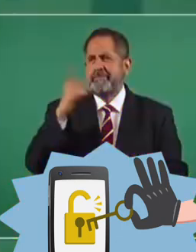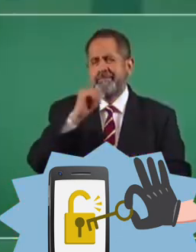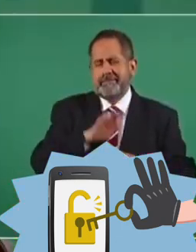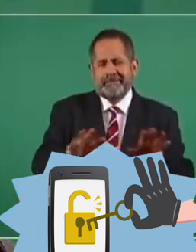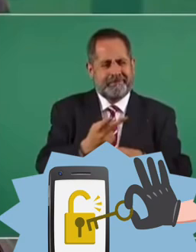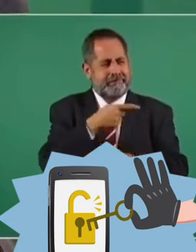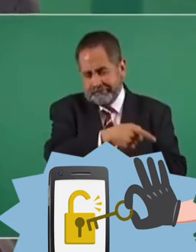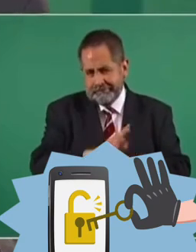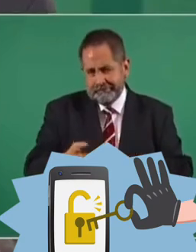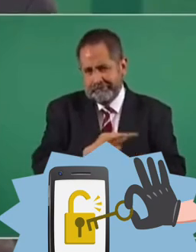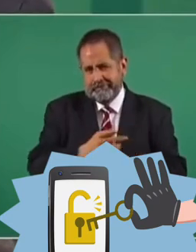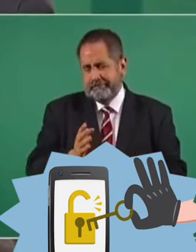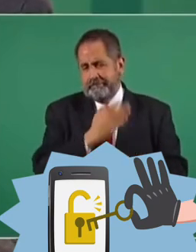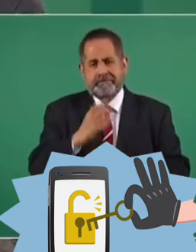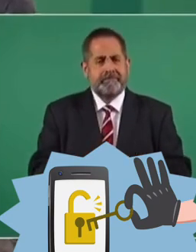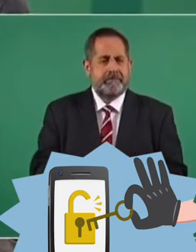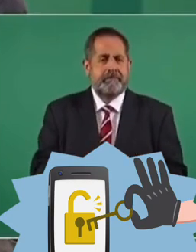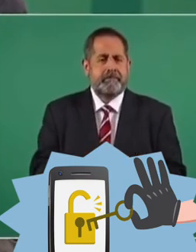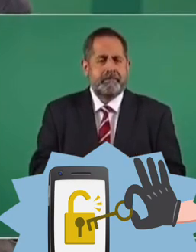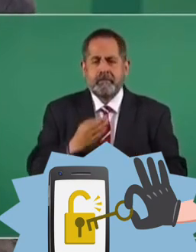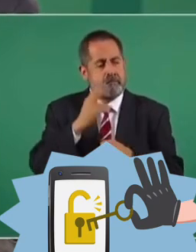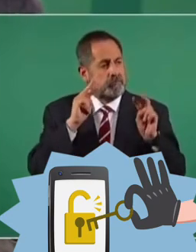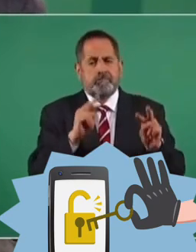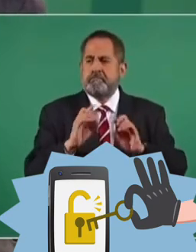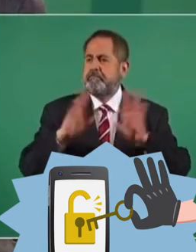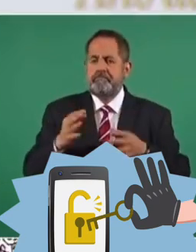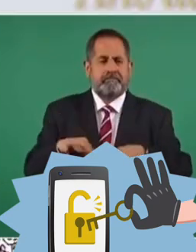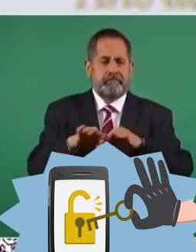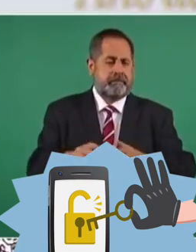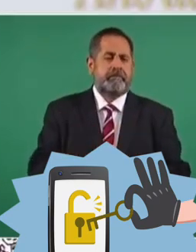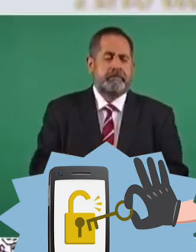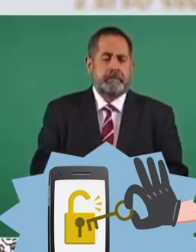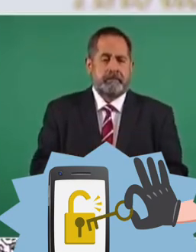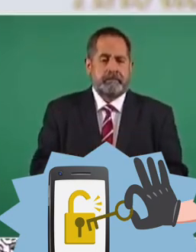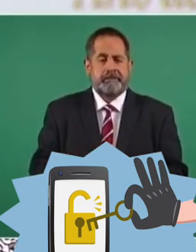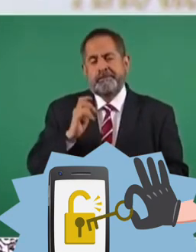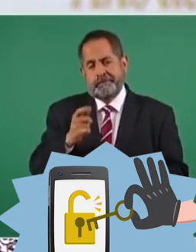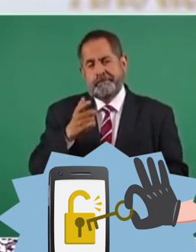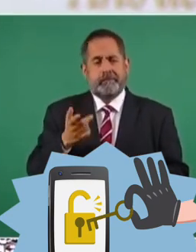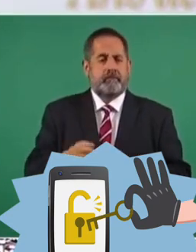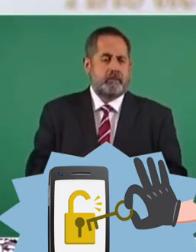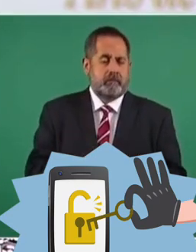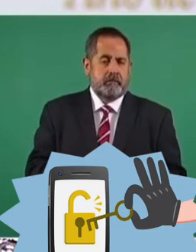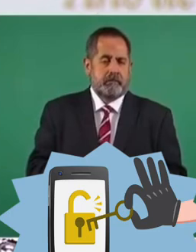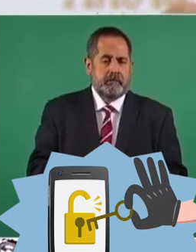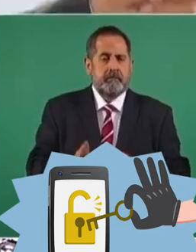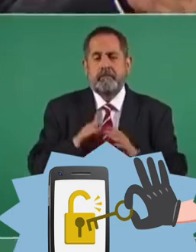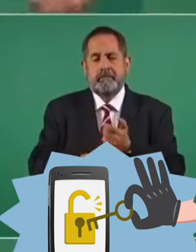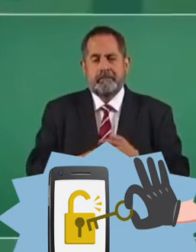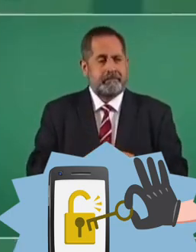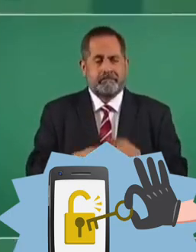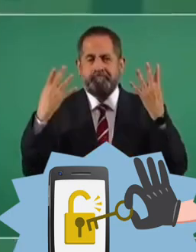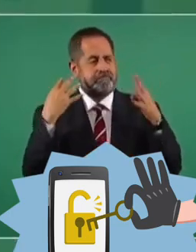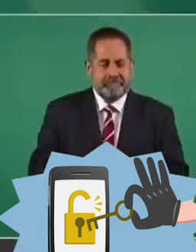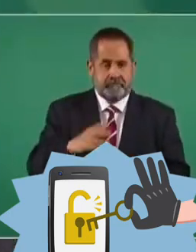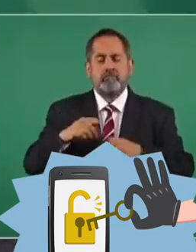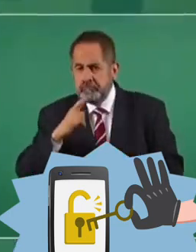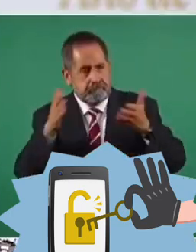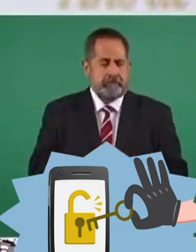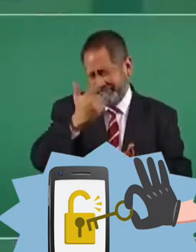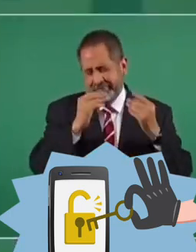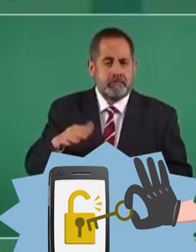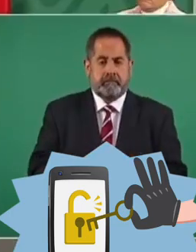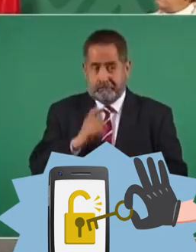denuncia. Ya, esto es muy importante. Esto contribuye más que ir a un tribunal.